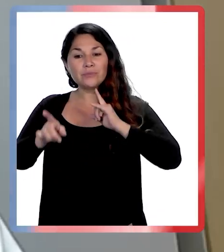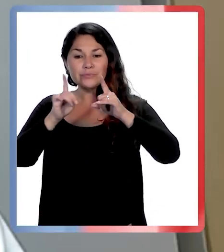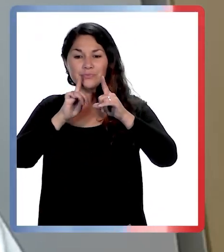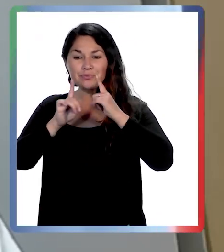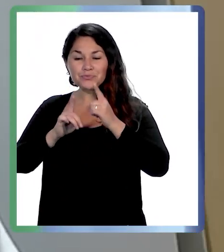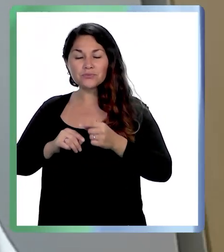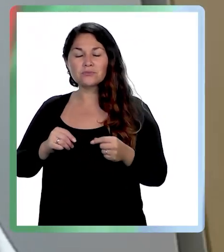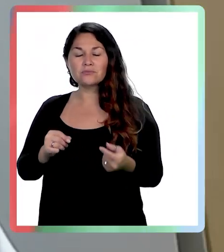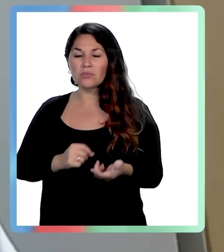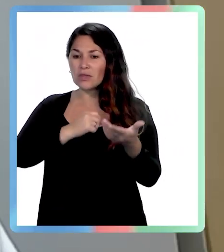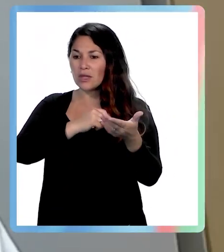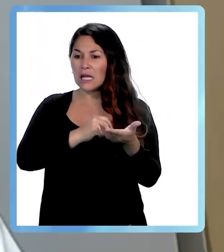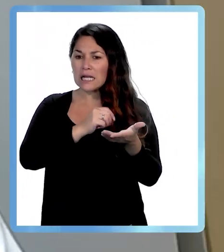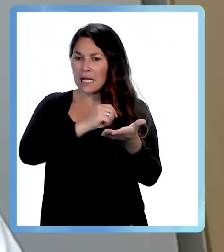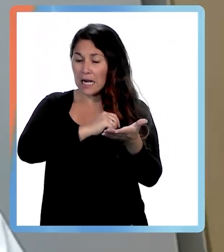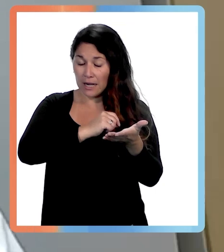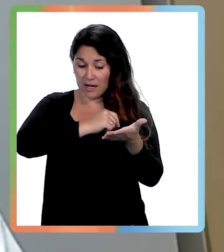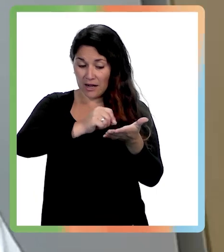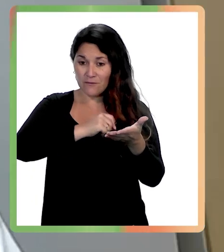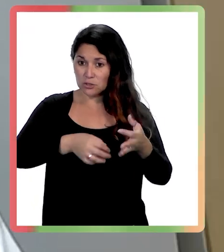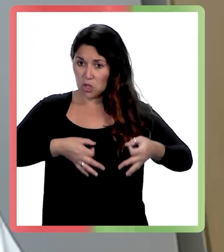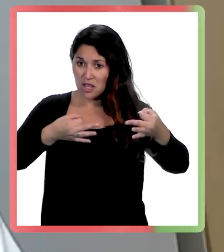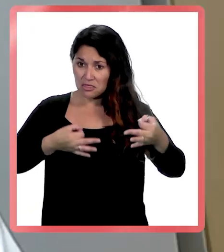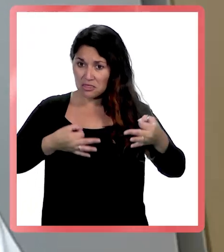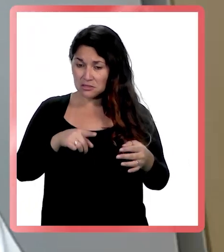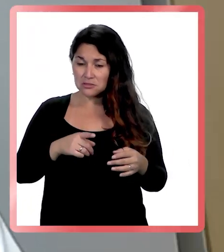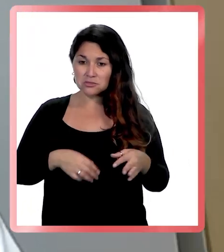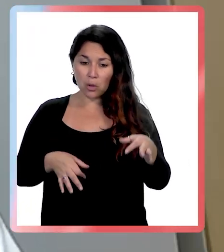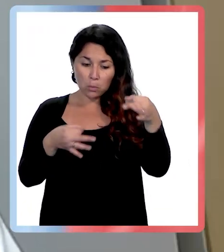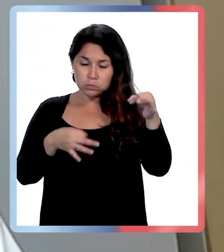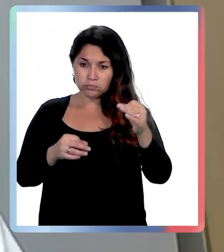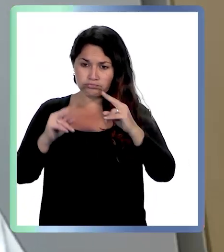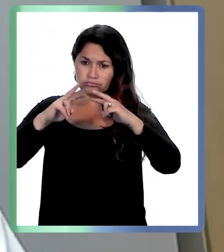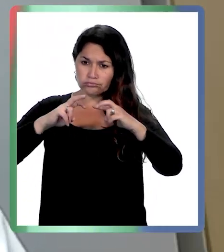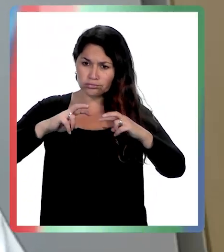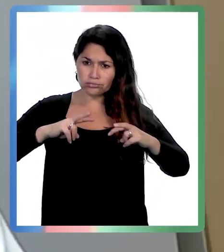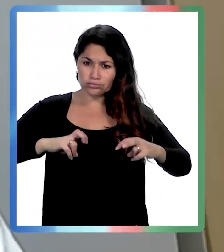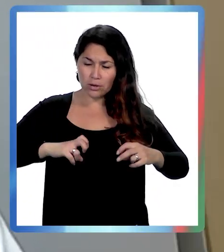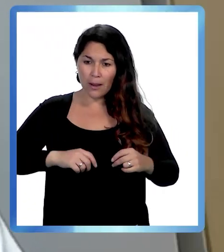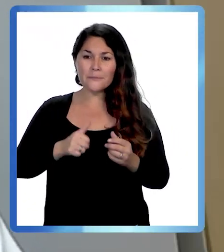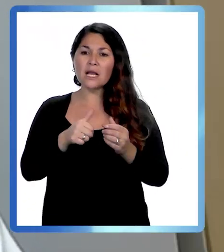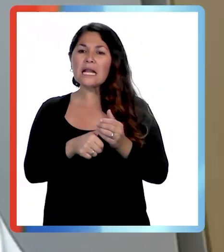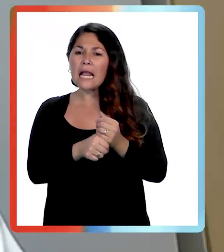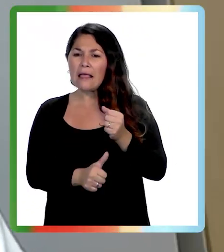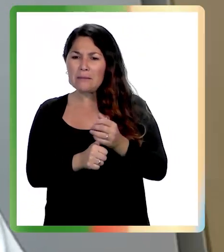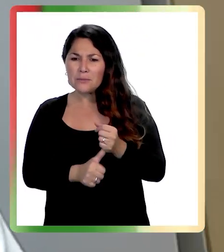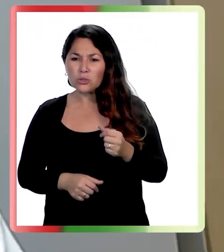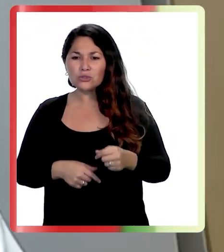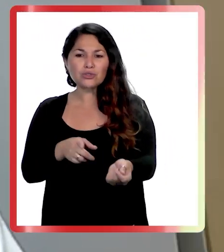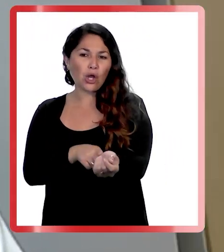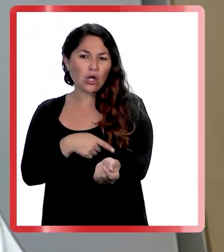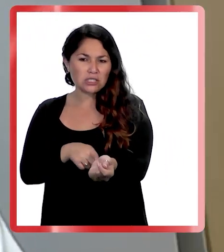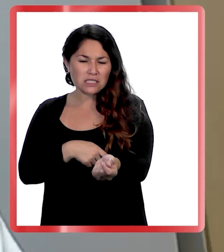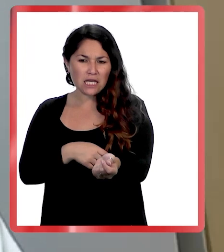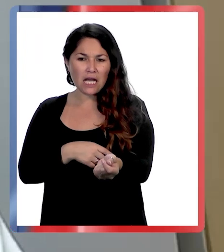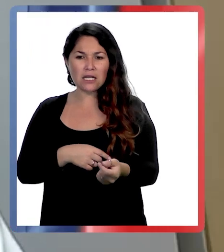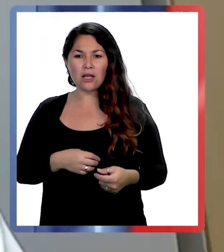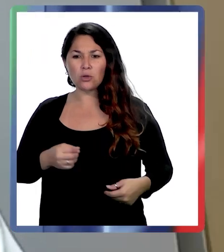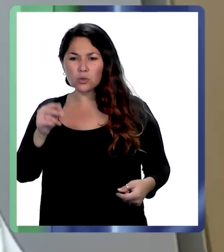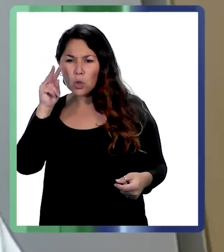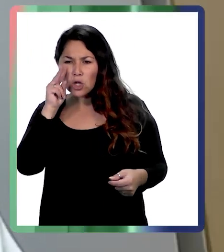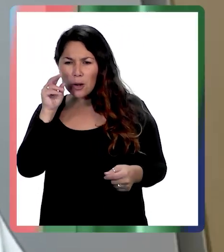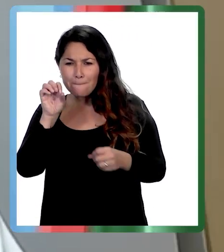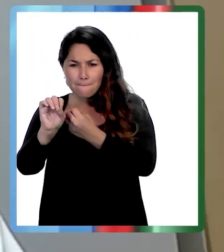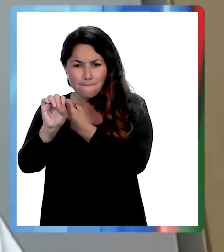que la edad de diagnóstico, perdón, de screening con estudios de sangre en deposiciones o endoscopía baja, conocida como